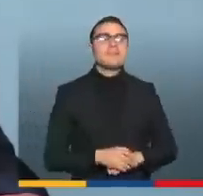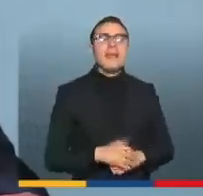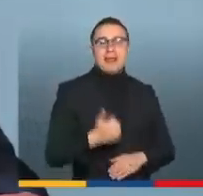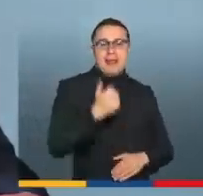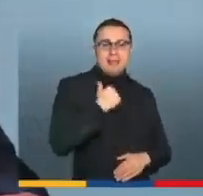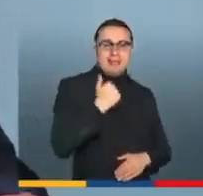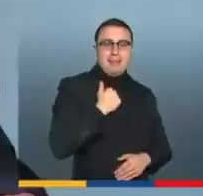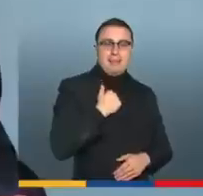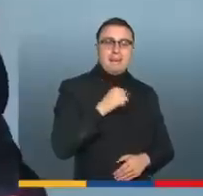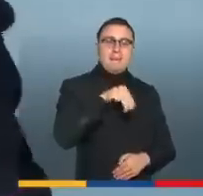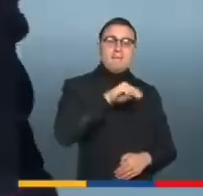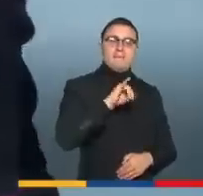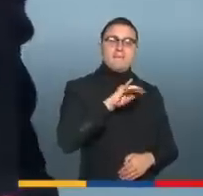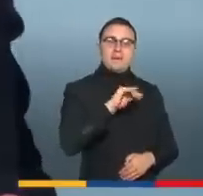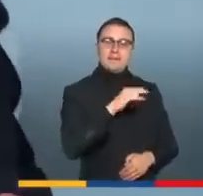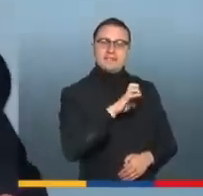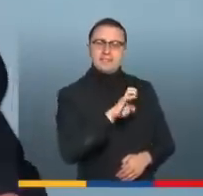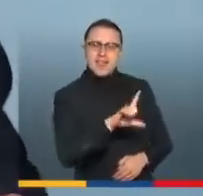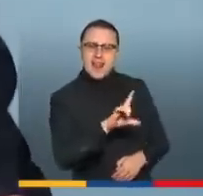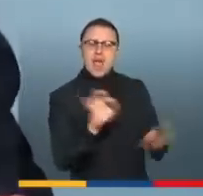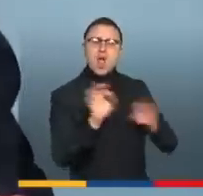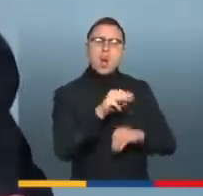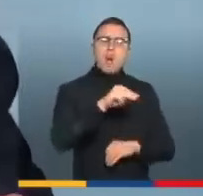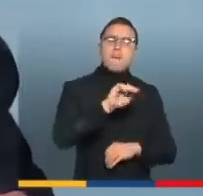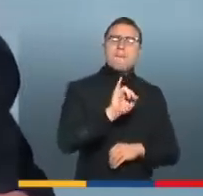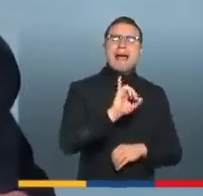Michel o Michael, depende,